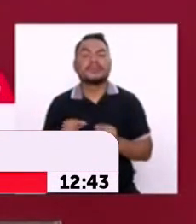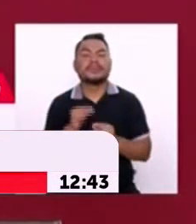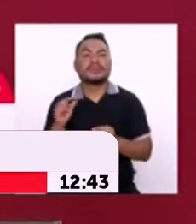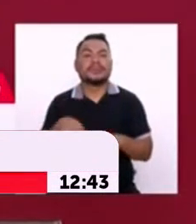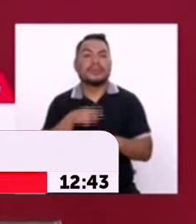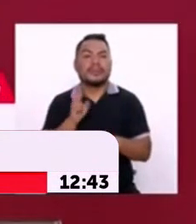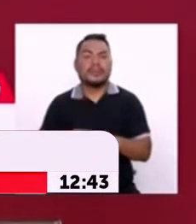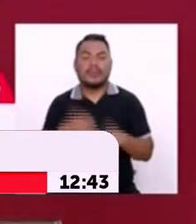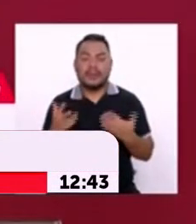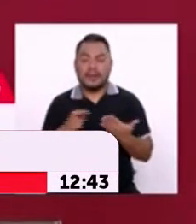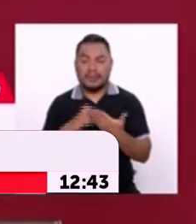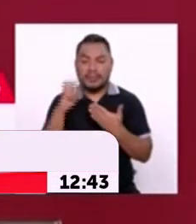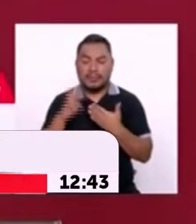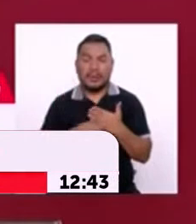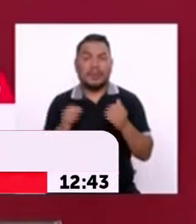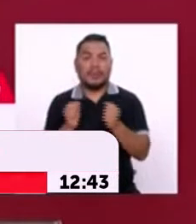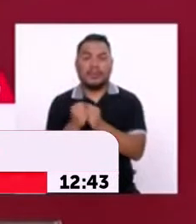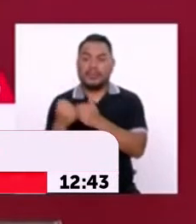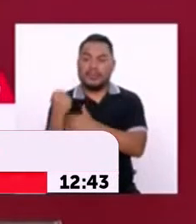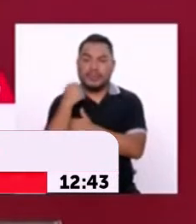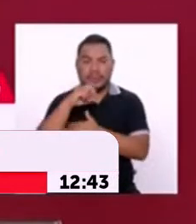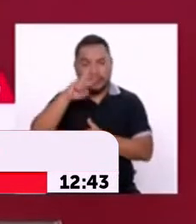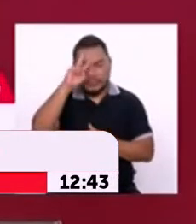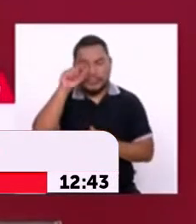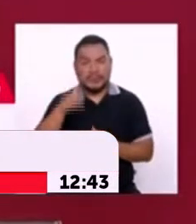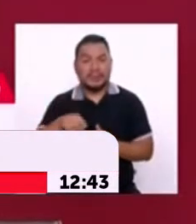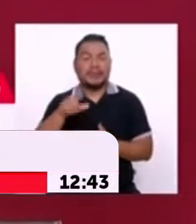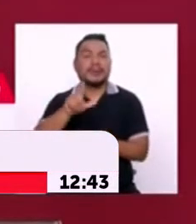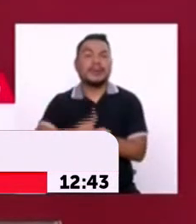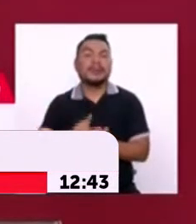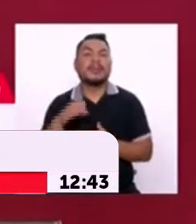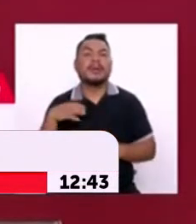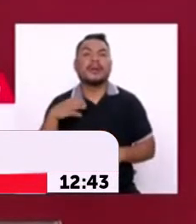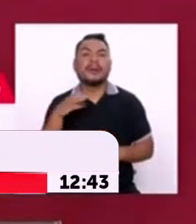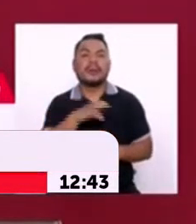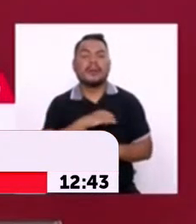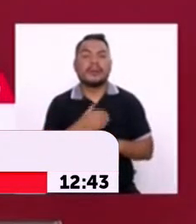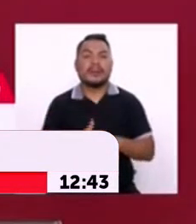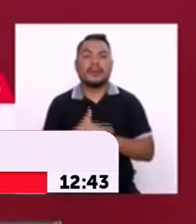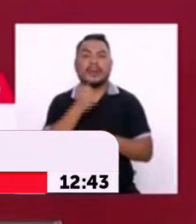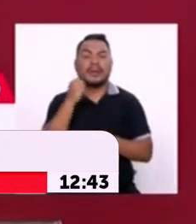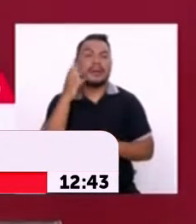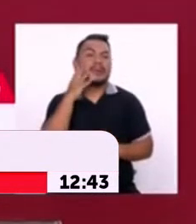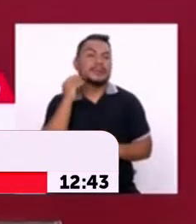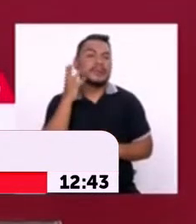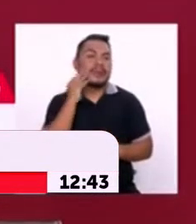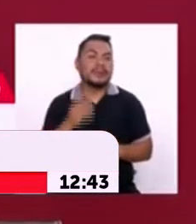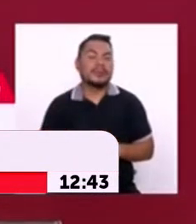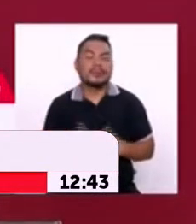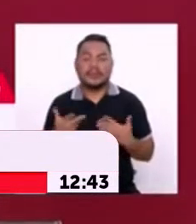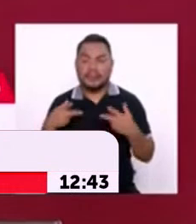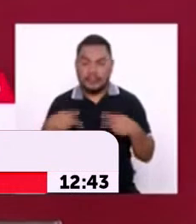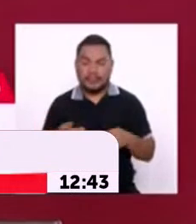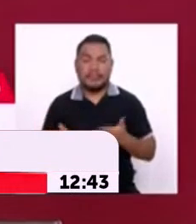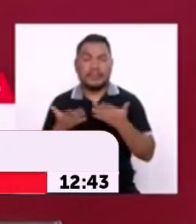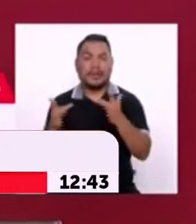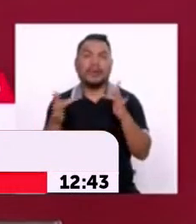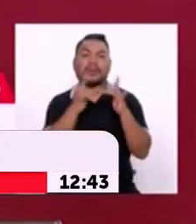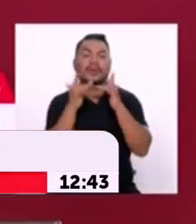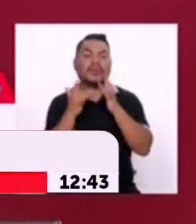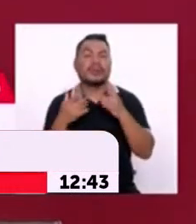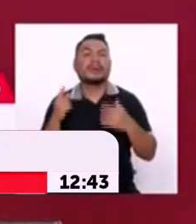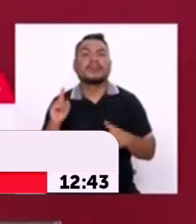natural en el marco del Plan Compunche Perú en Lima, Callao, Ica y Chiclayo, permitiendo